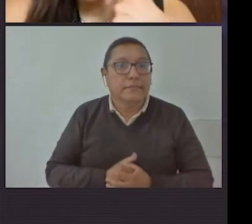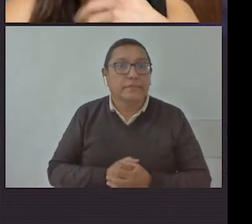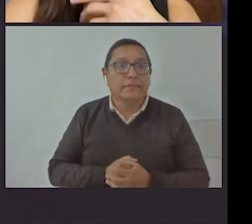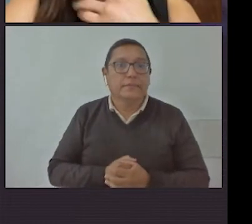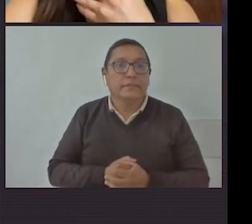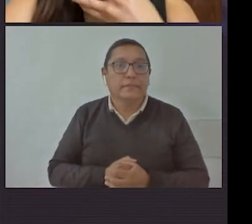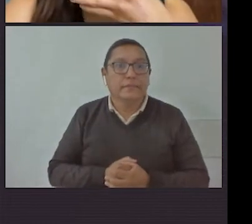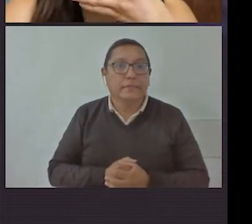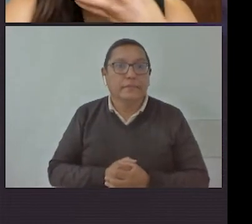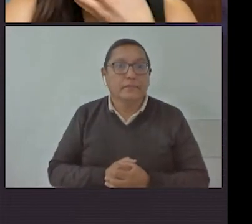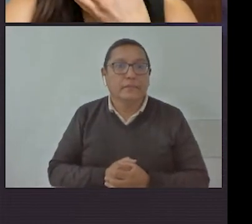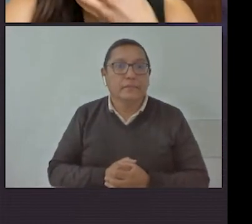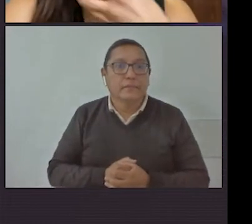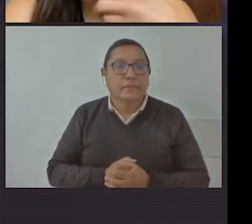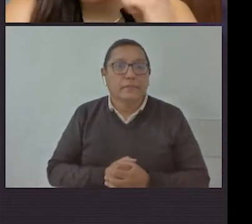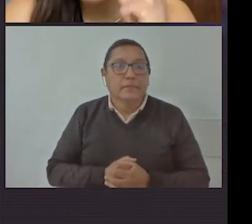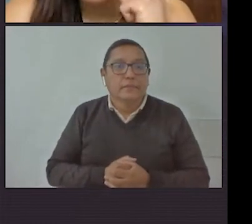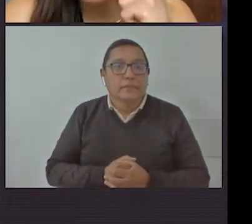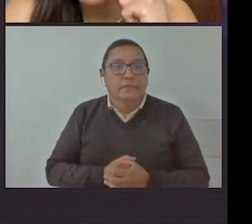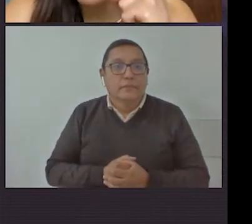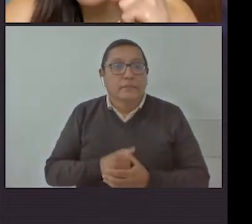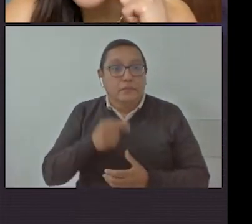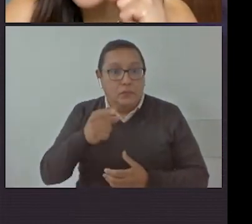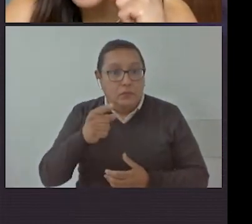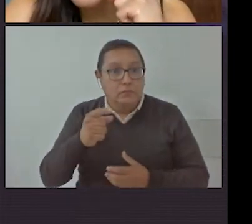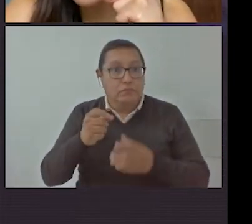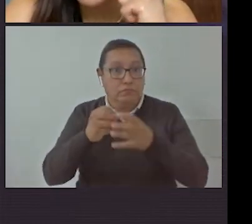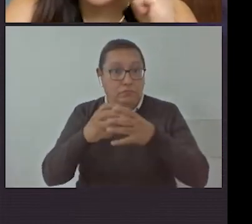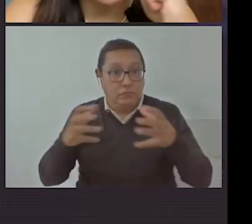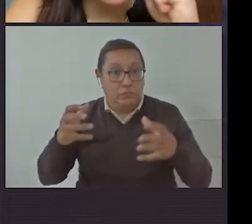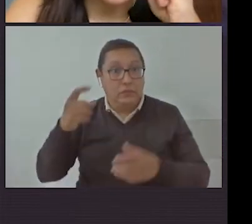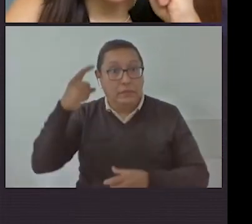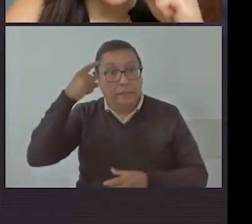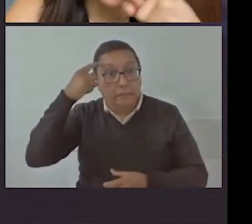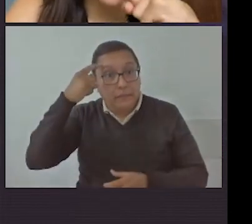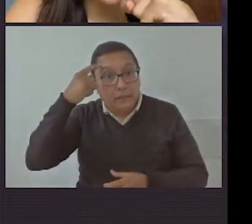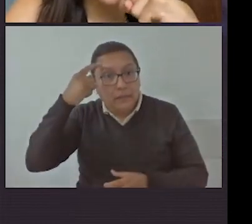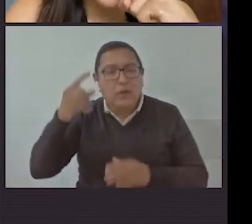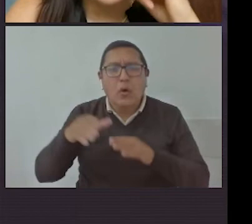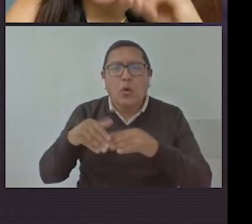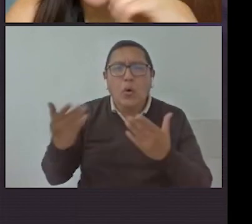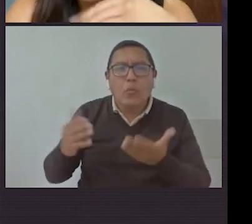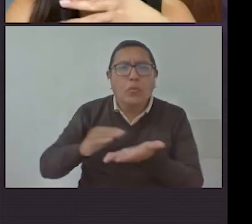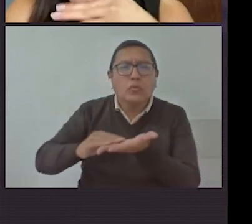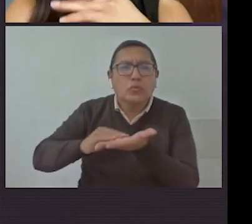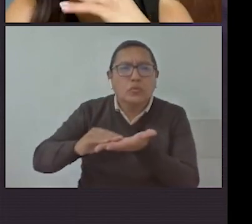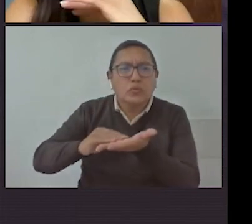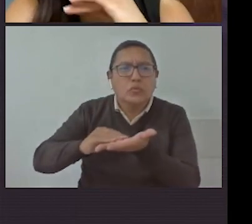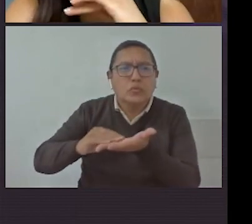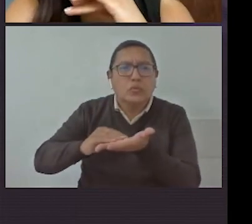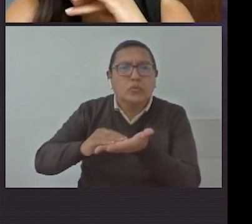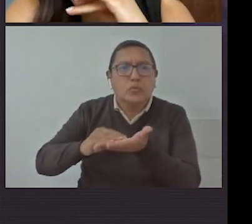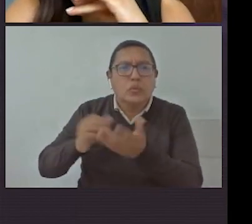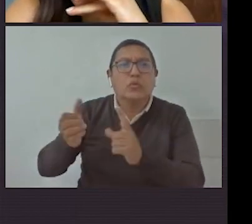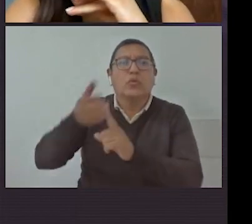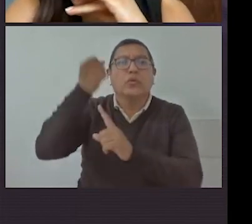E imagínate muy, muy, muy claramente cómo te sientes al haberlo logrado.